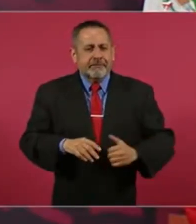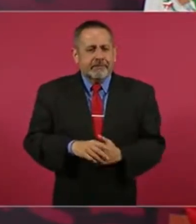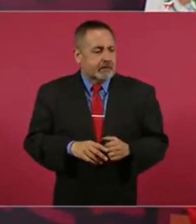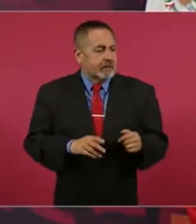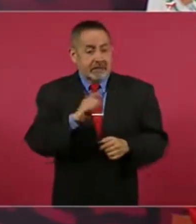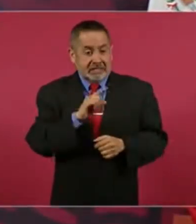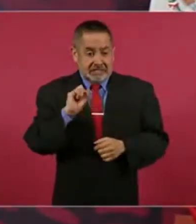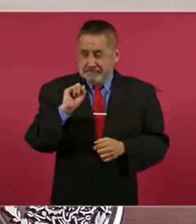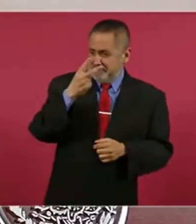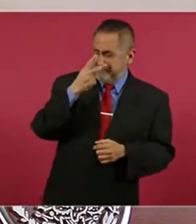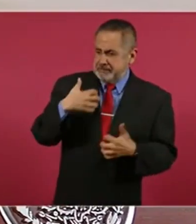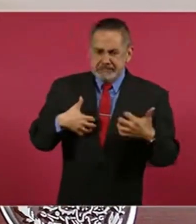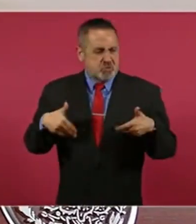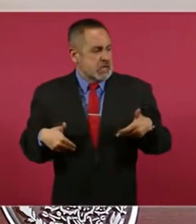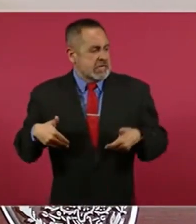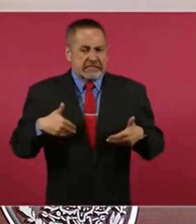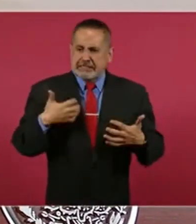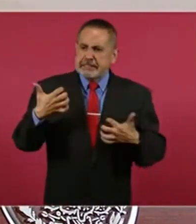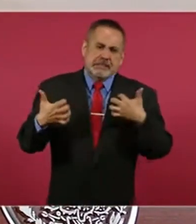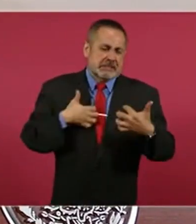estamos molestos,